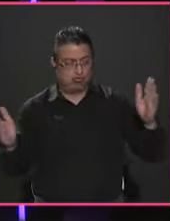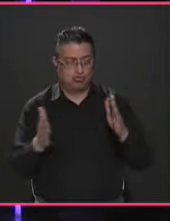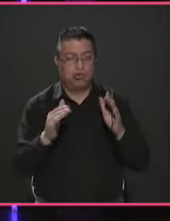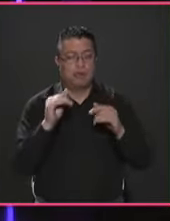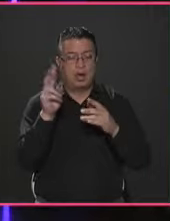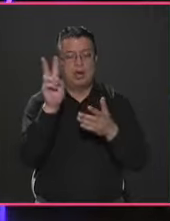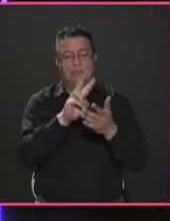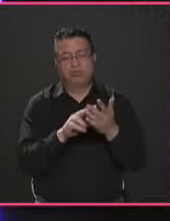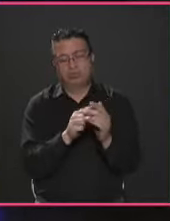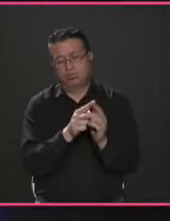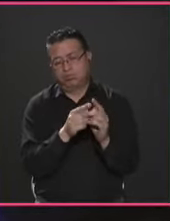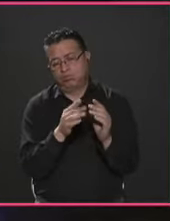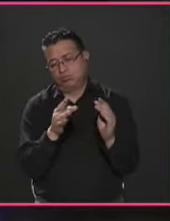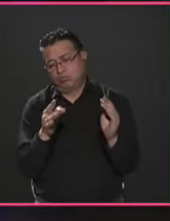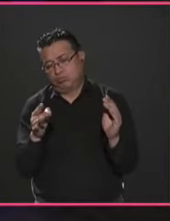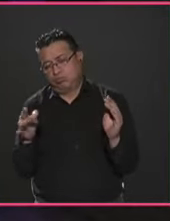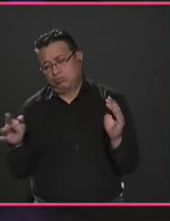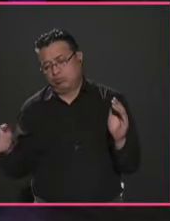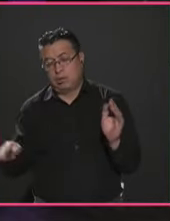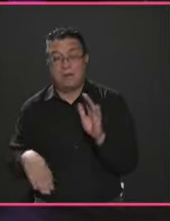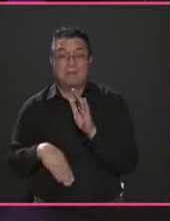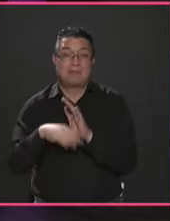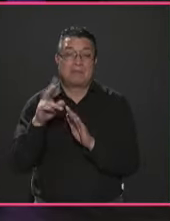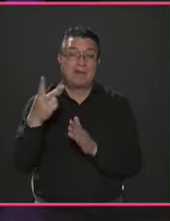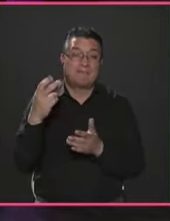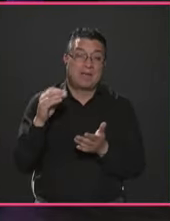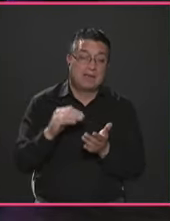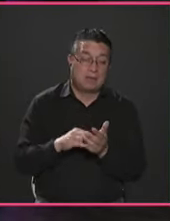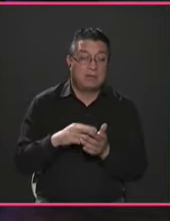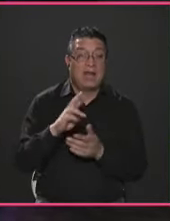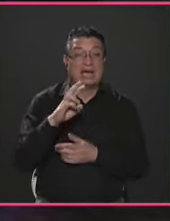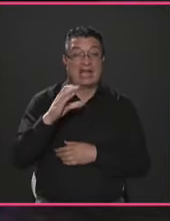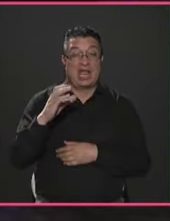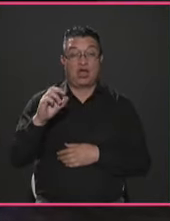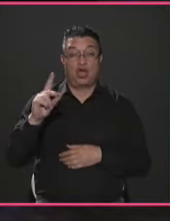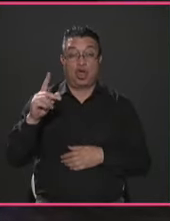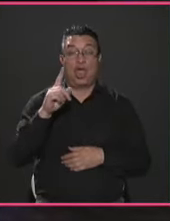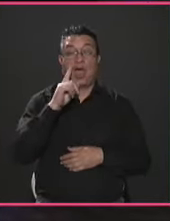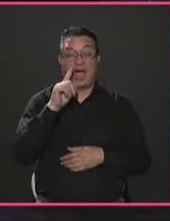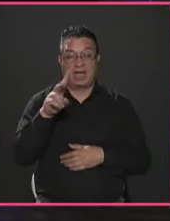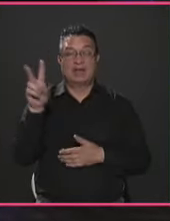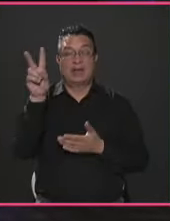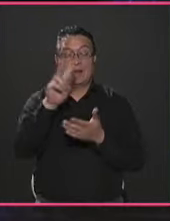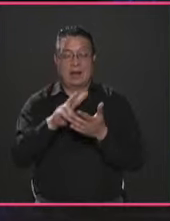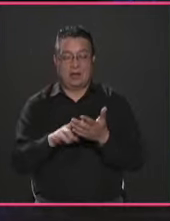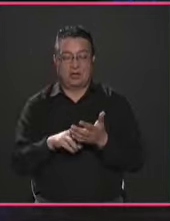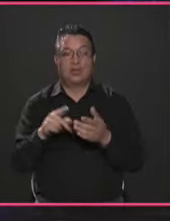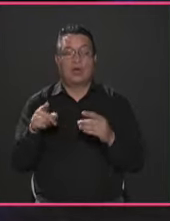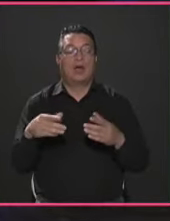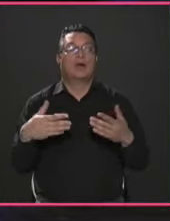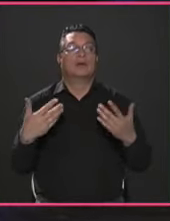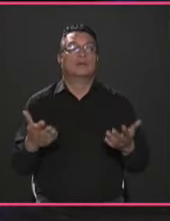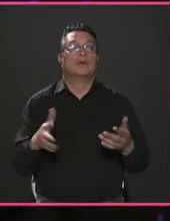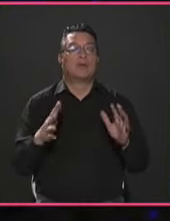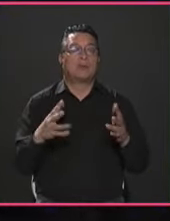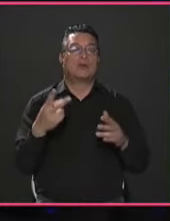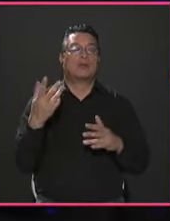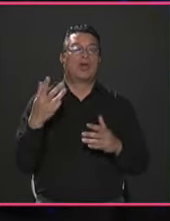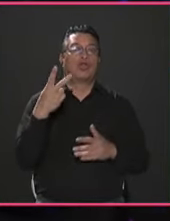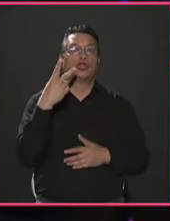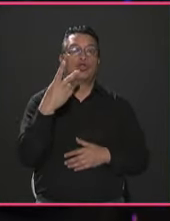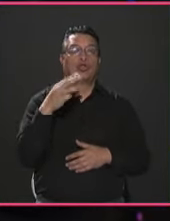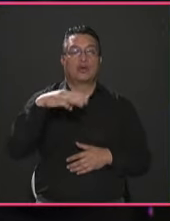lectura muy larga de de más de 20,000 incluso tenemos un récord con un récord con una lectura que generamos alrededor de